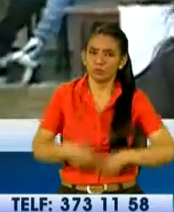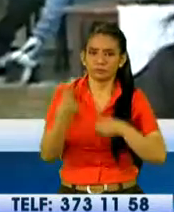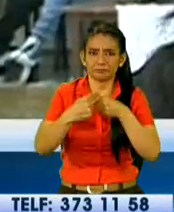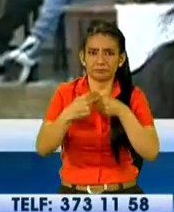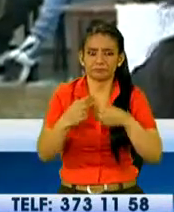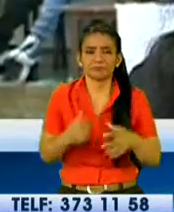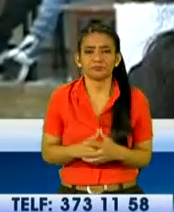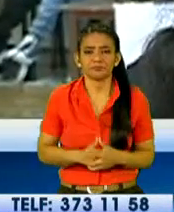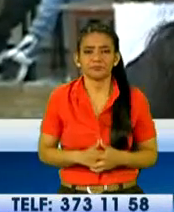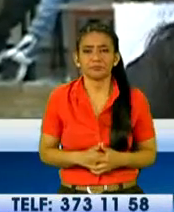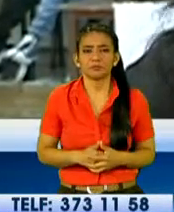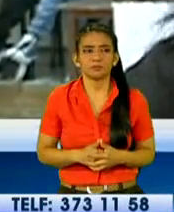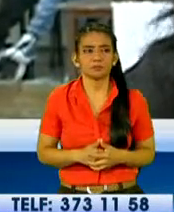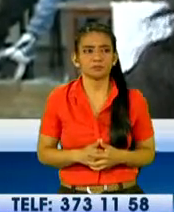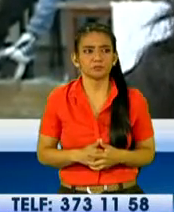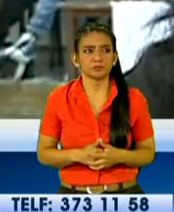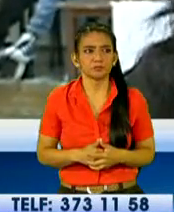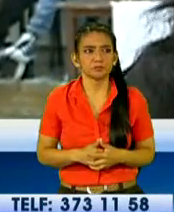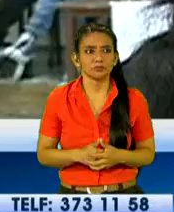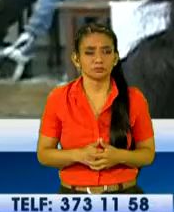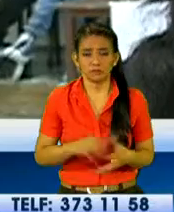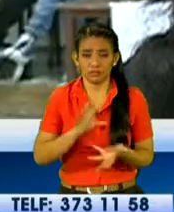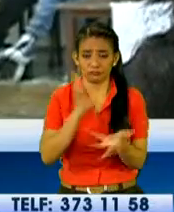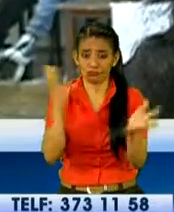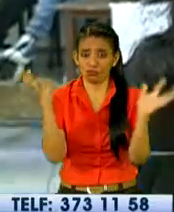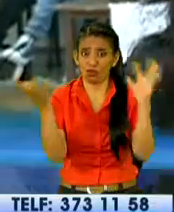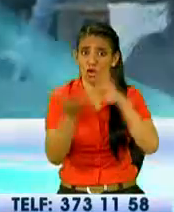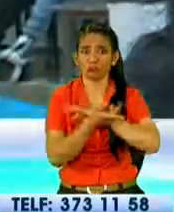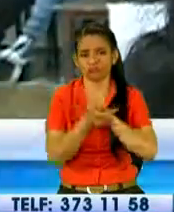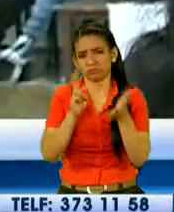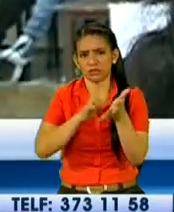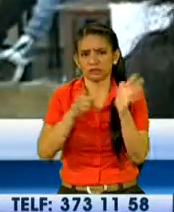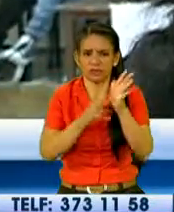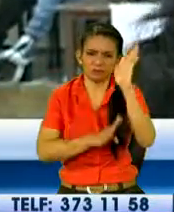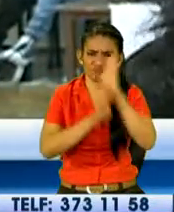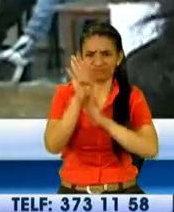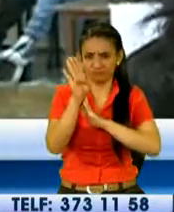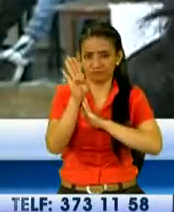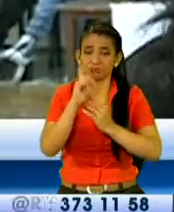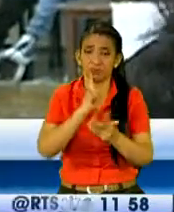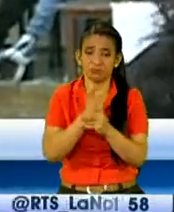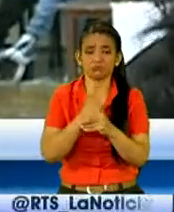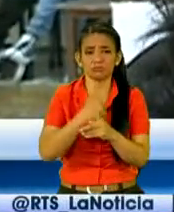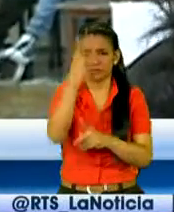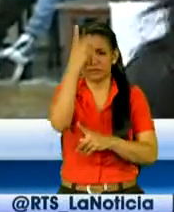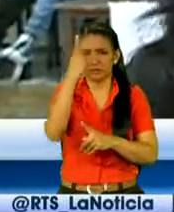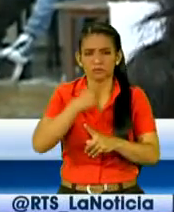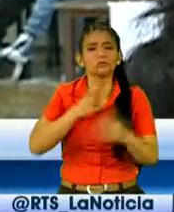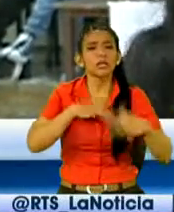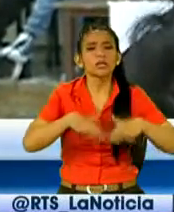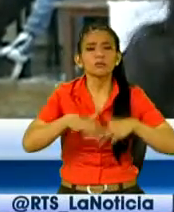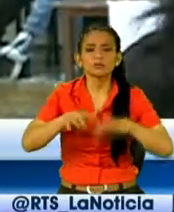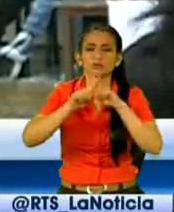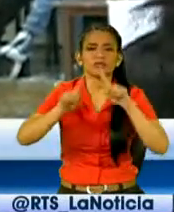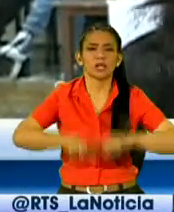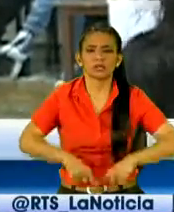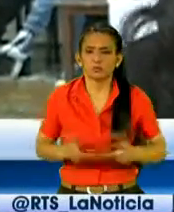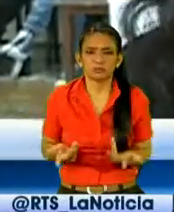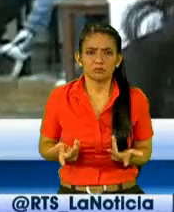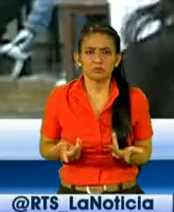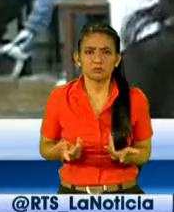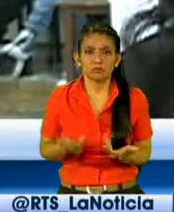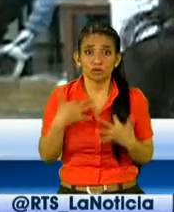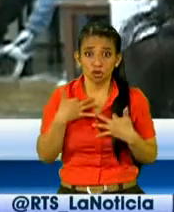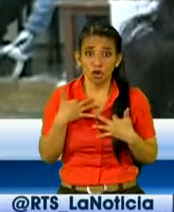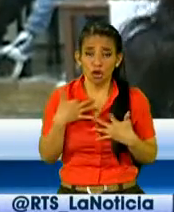Abolición, abolición es devolución. Hemos tomado la decisión de hacer varias acciones totalmente no